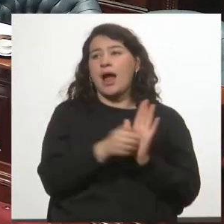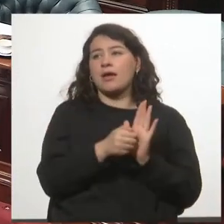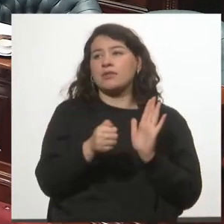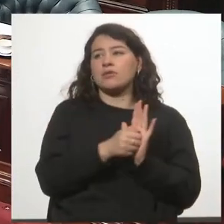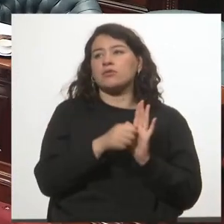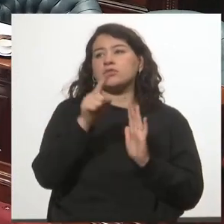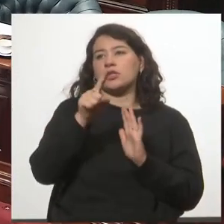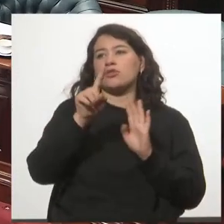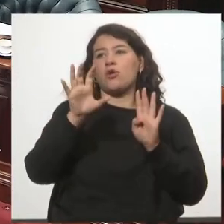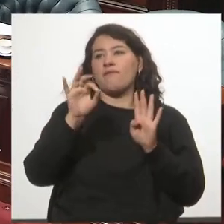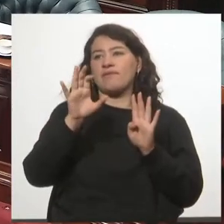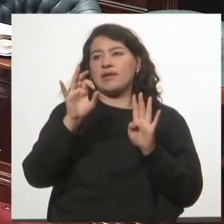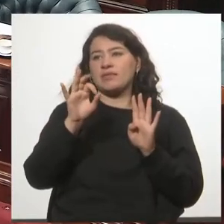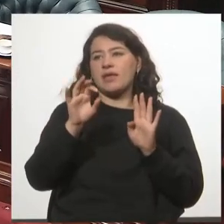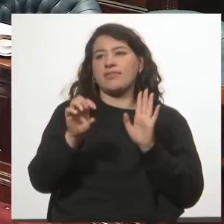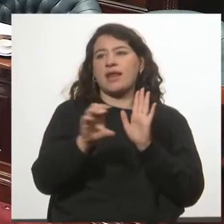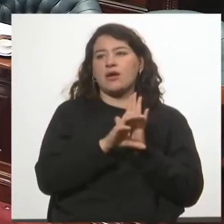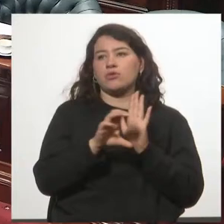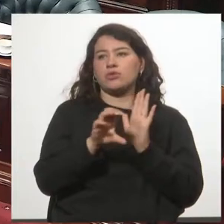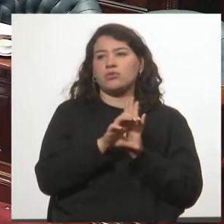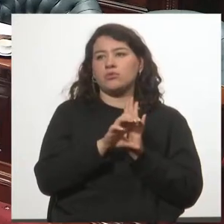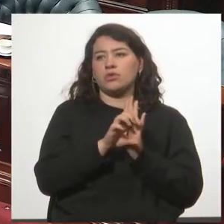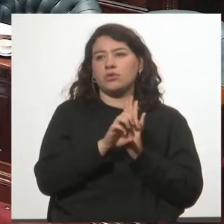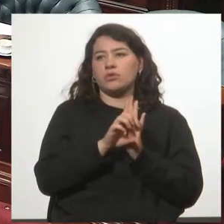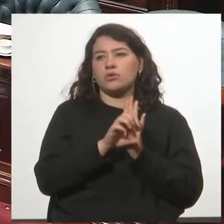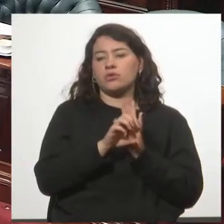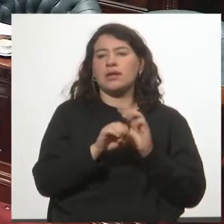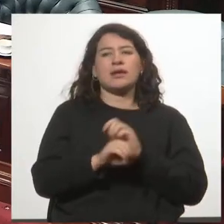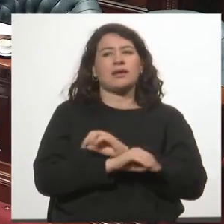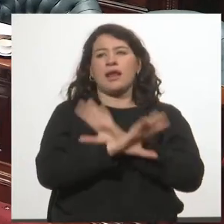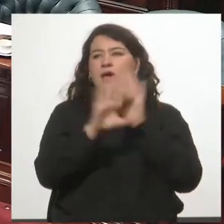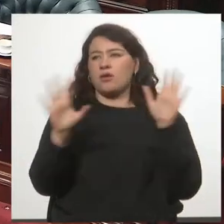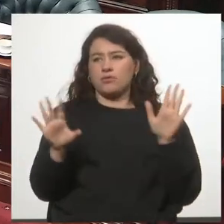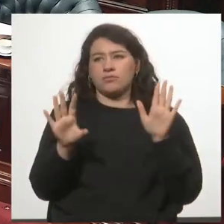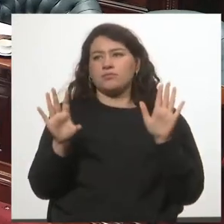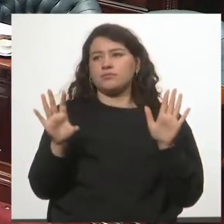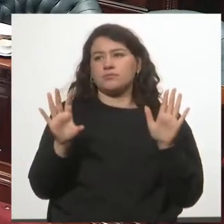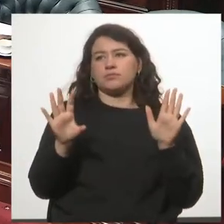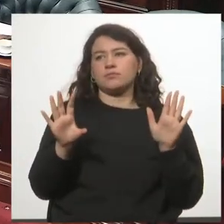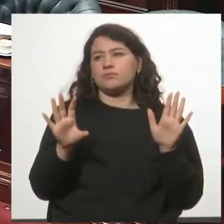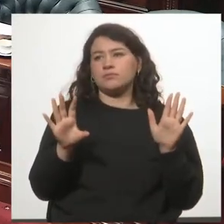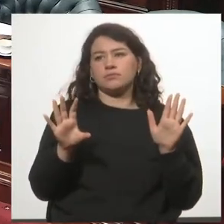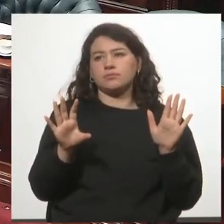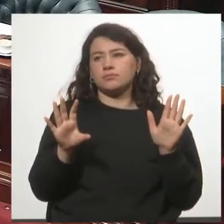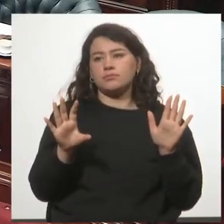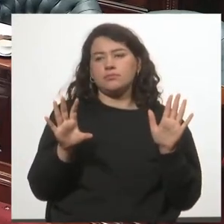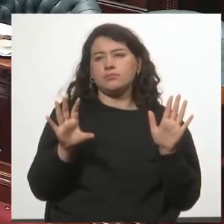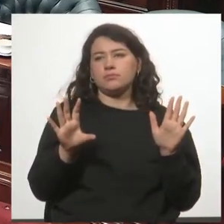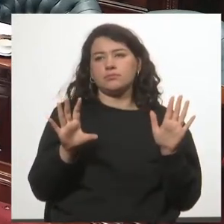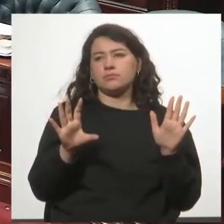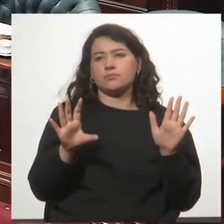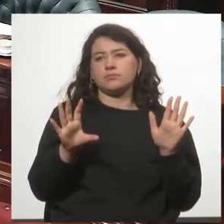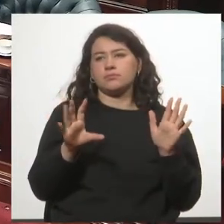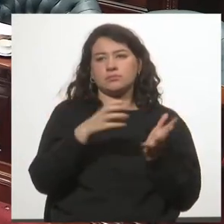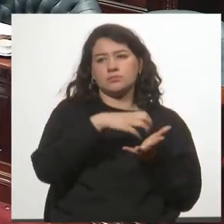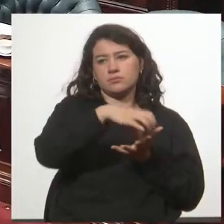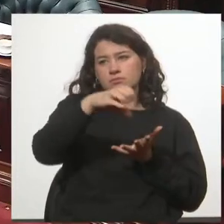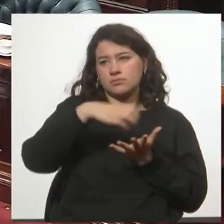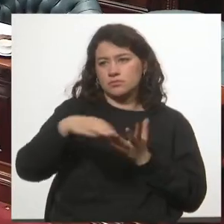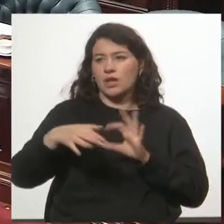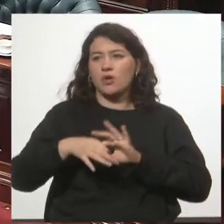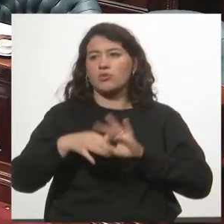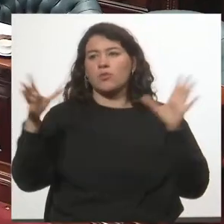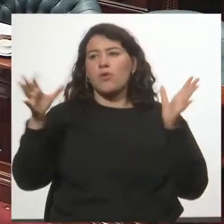190 de la constitución es claro en cuanto a que los entes autónomos y servicios